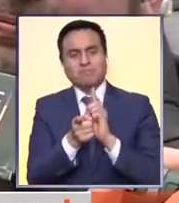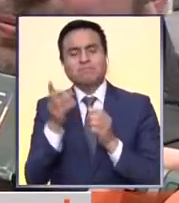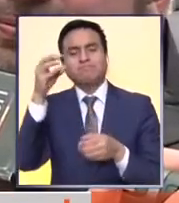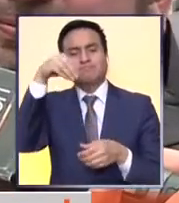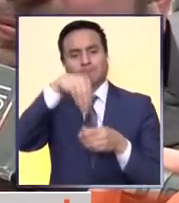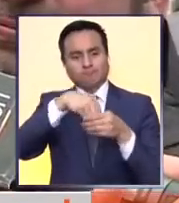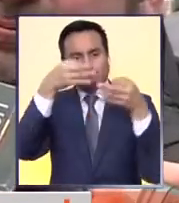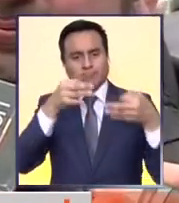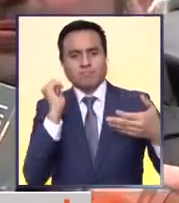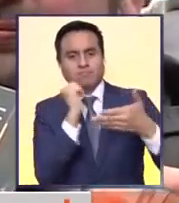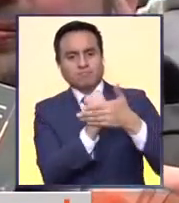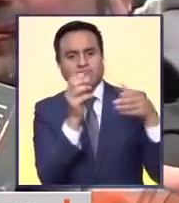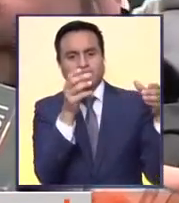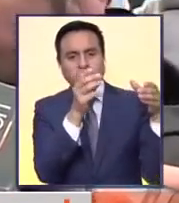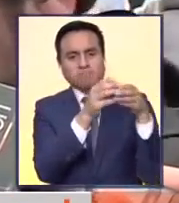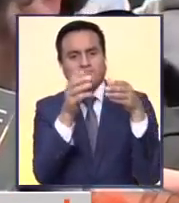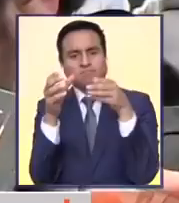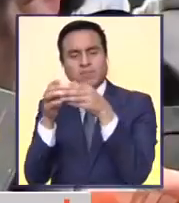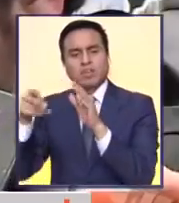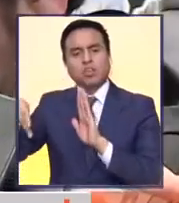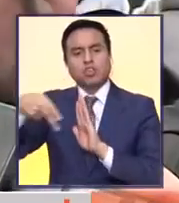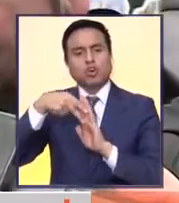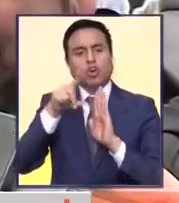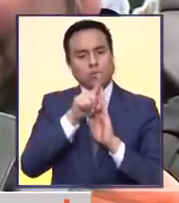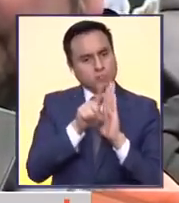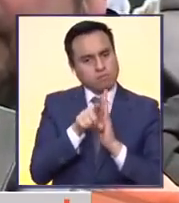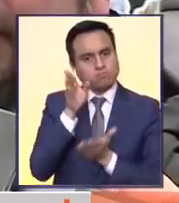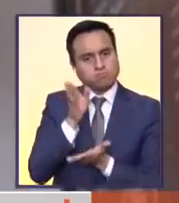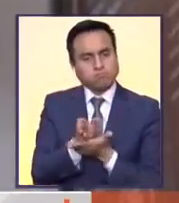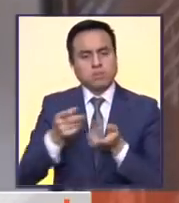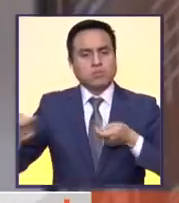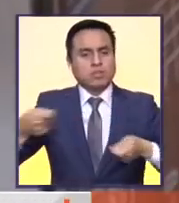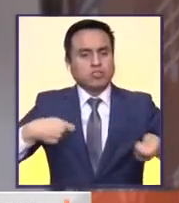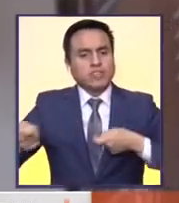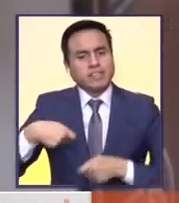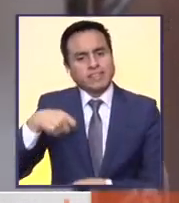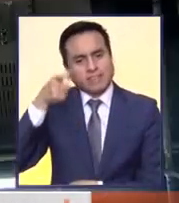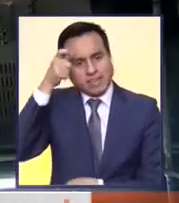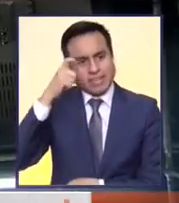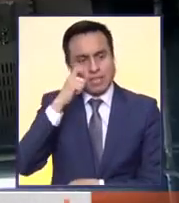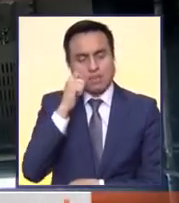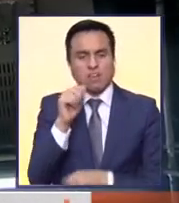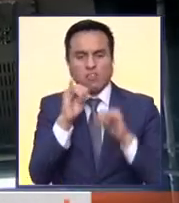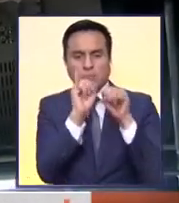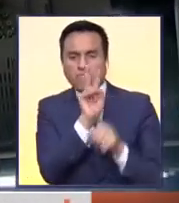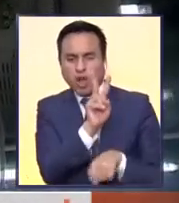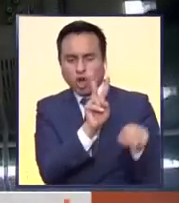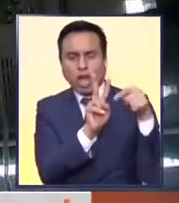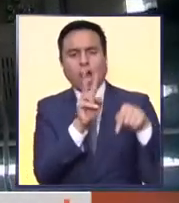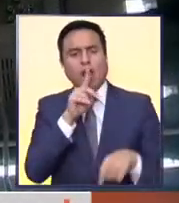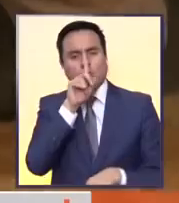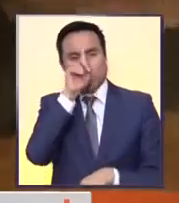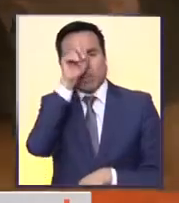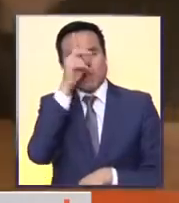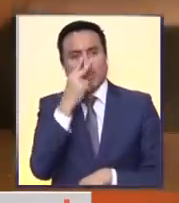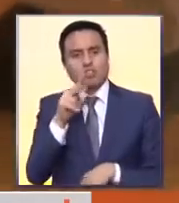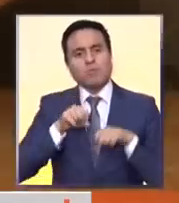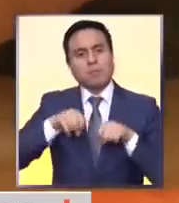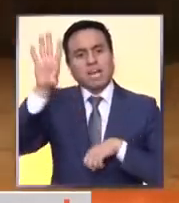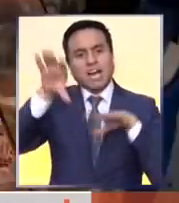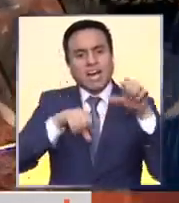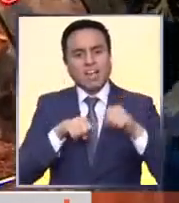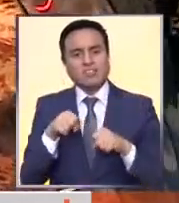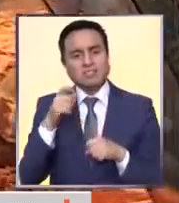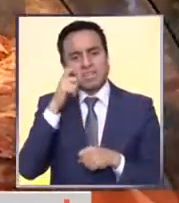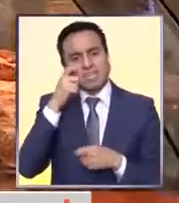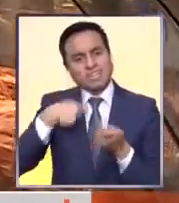la tipificación como una norma obligatoria en la comercialización de carne. Categoría B corta que estamos acostumbrados a ver en supermercados, carnicerías y